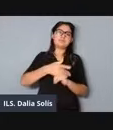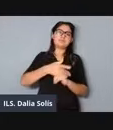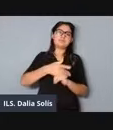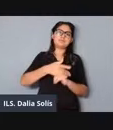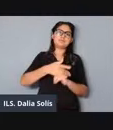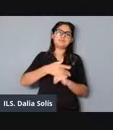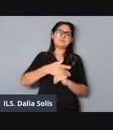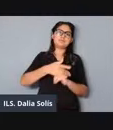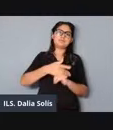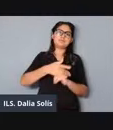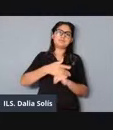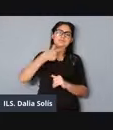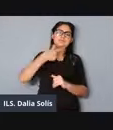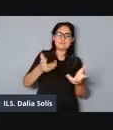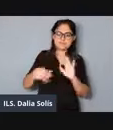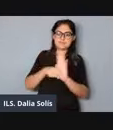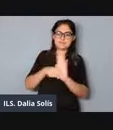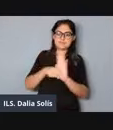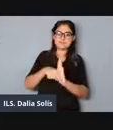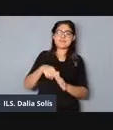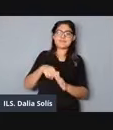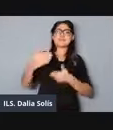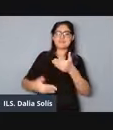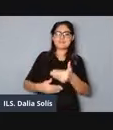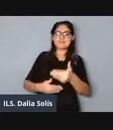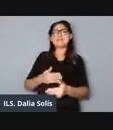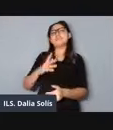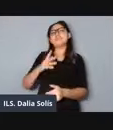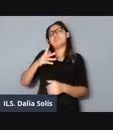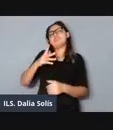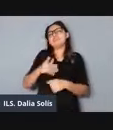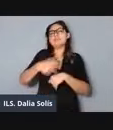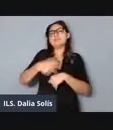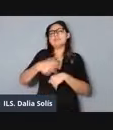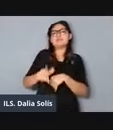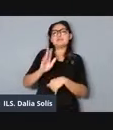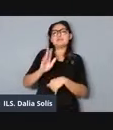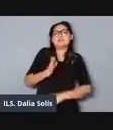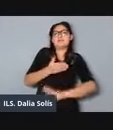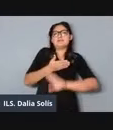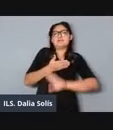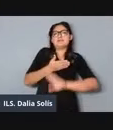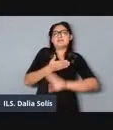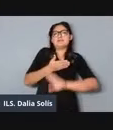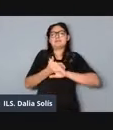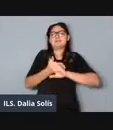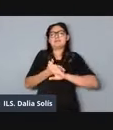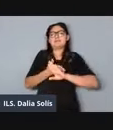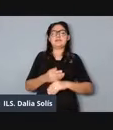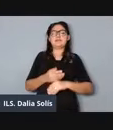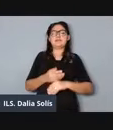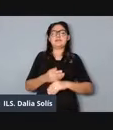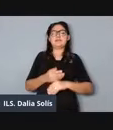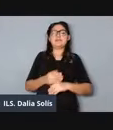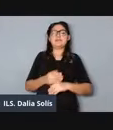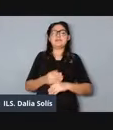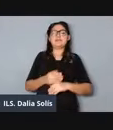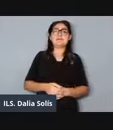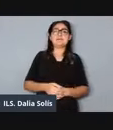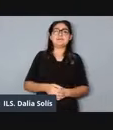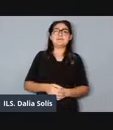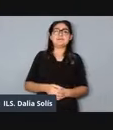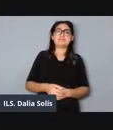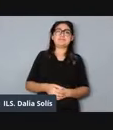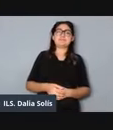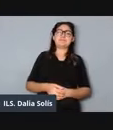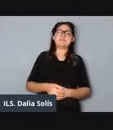tóxico. Entonces, cuando tenemos una sensación de culpabilidad, lo primero que hace nuestra mente